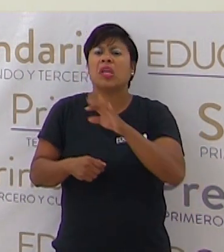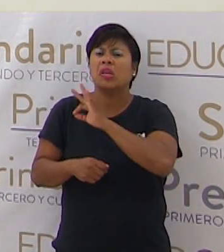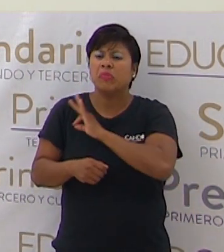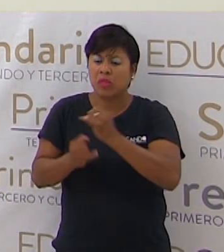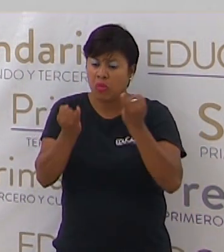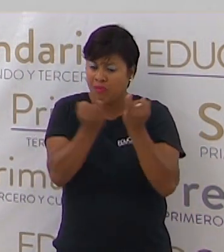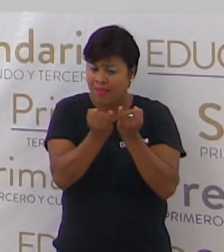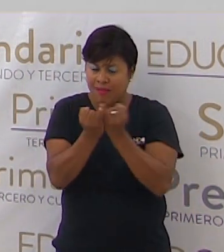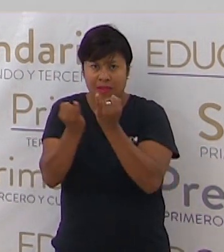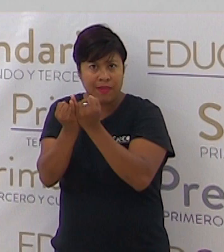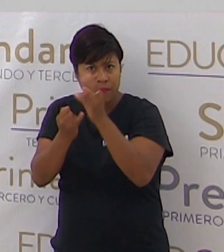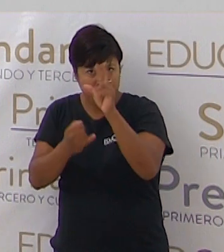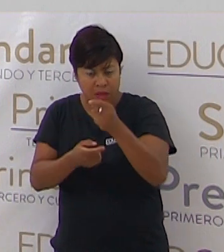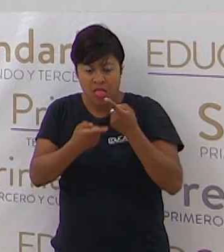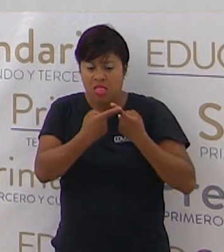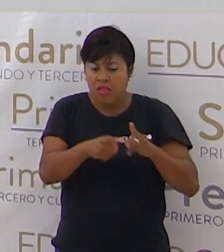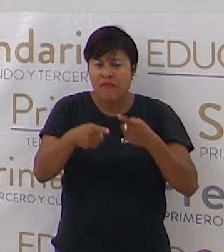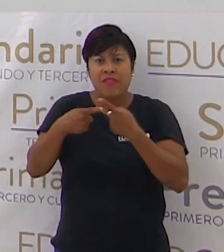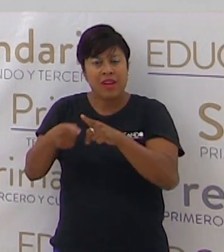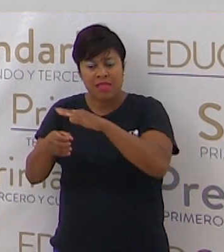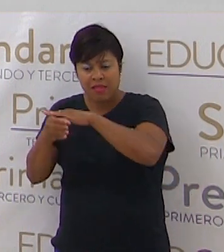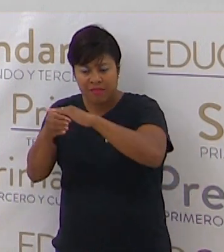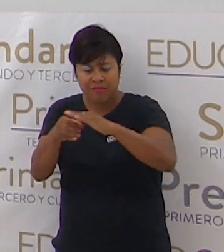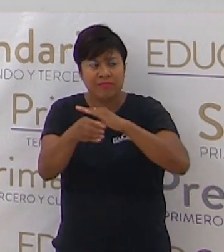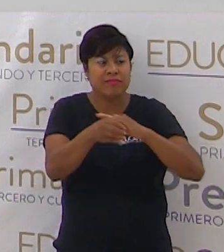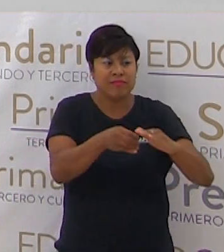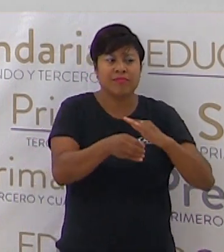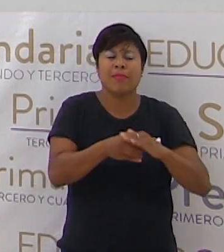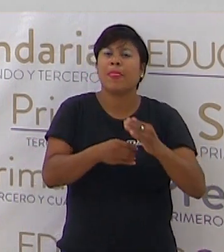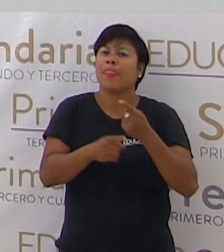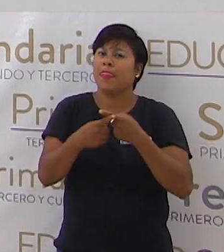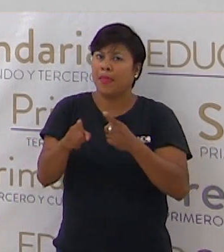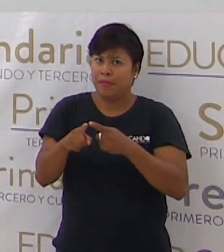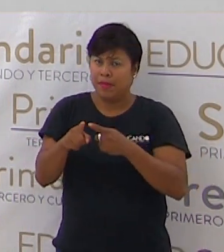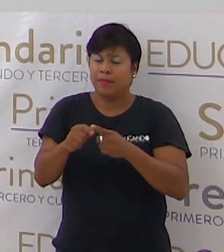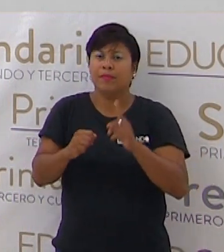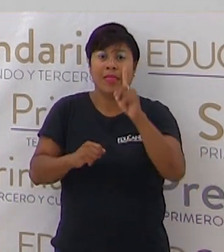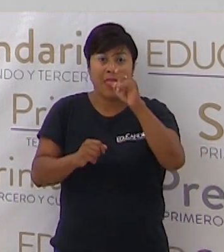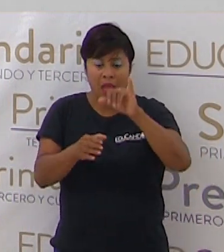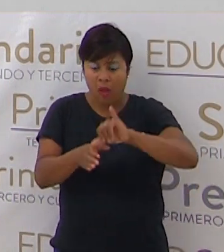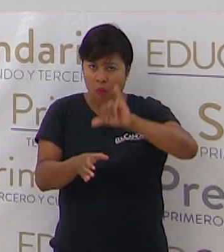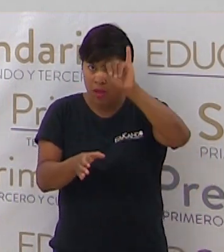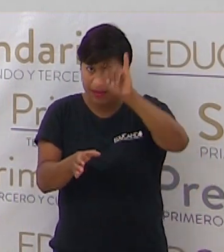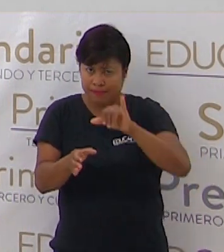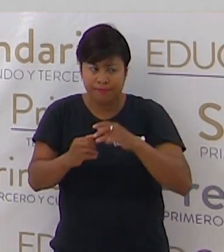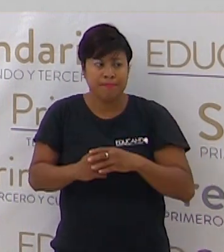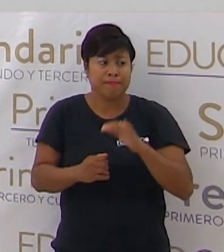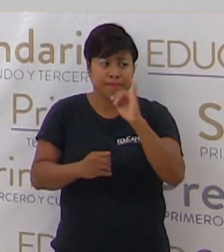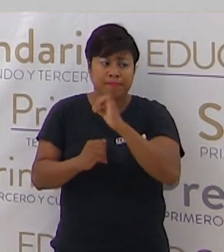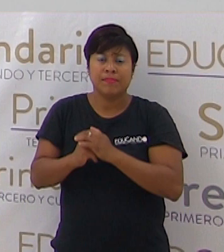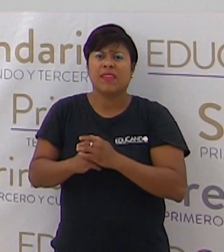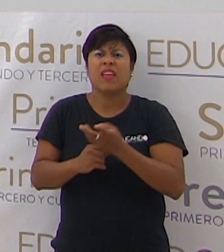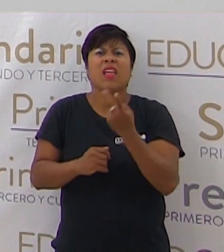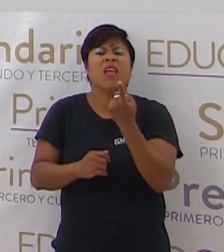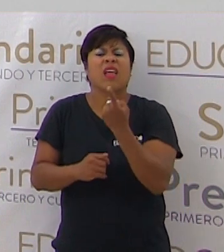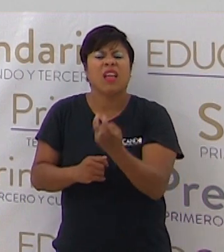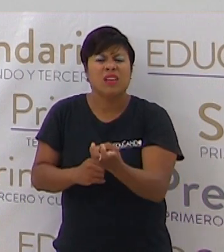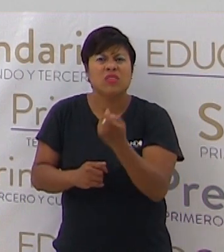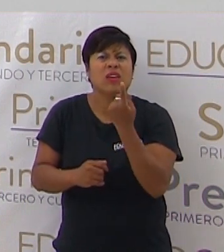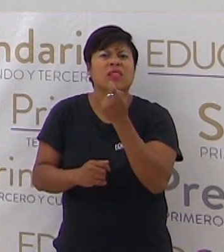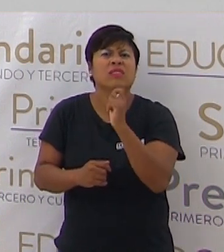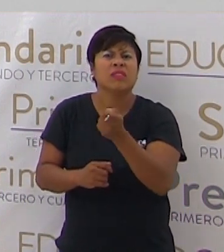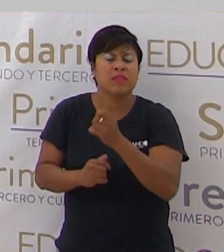le cabe diferente cantidad de líquido, ¿sí? ¿Qué significa